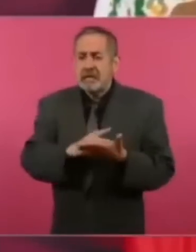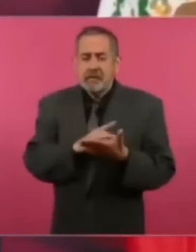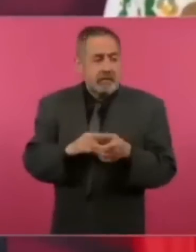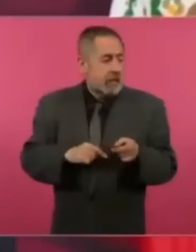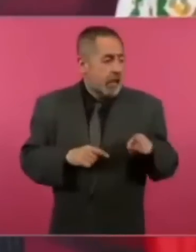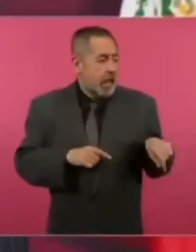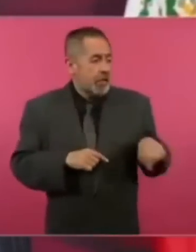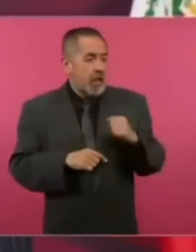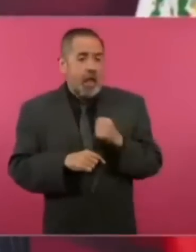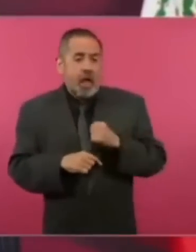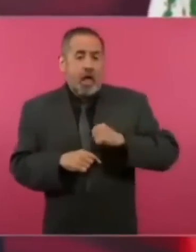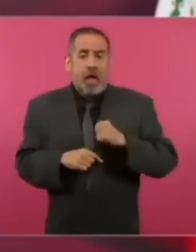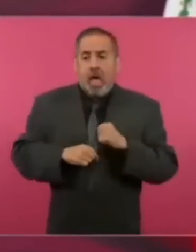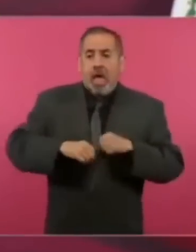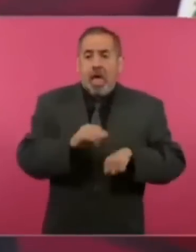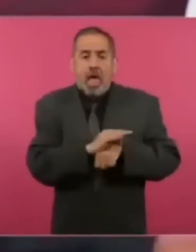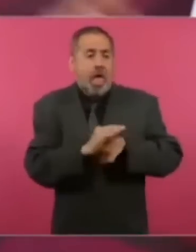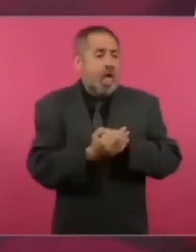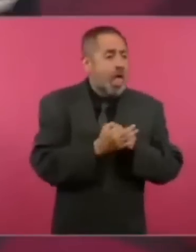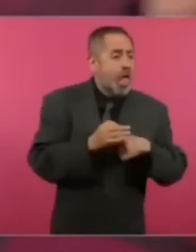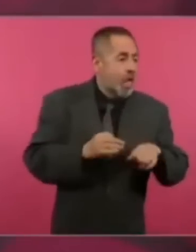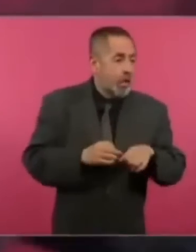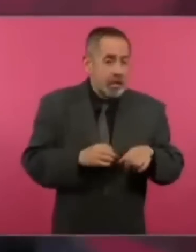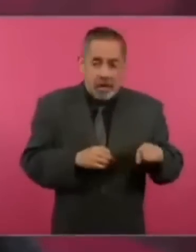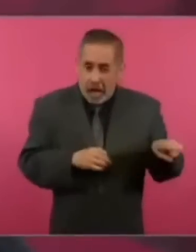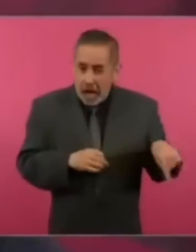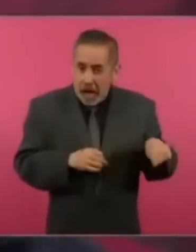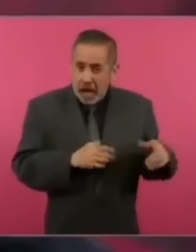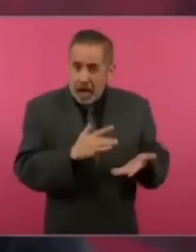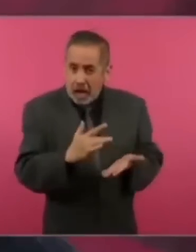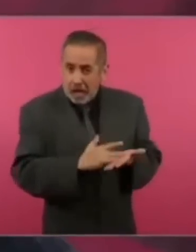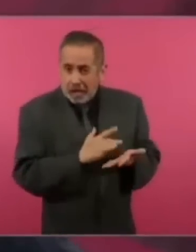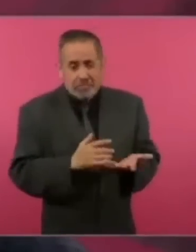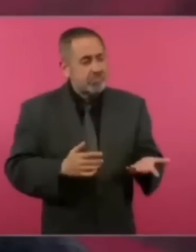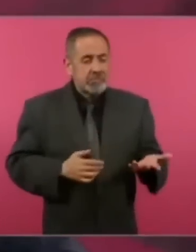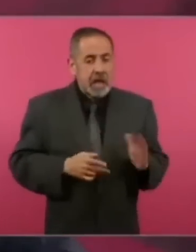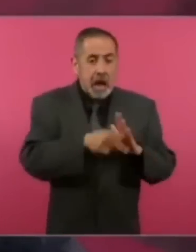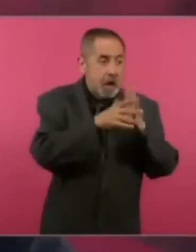de influencia. Ni modo que nos vamos a apoyar en los medios